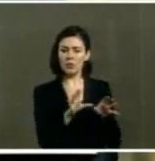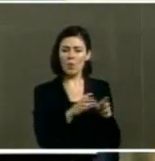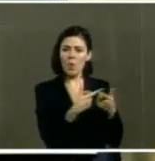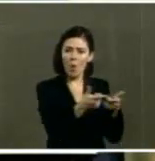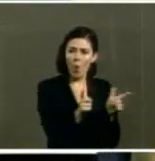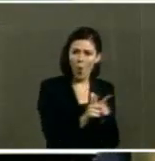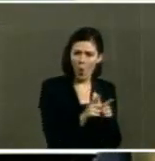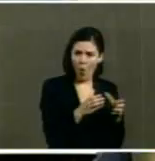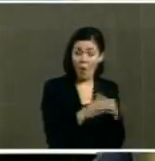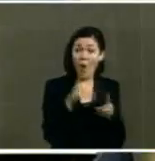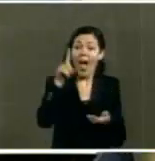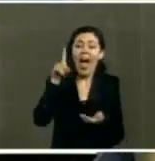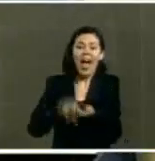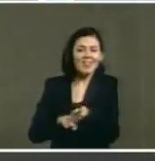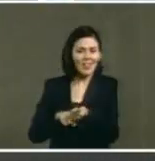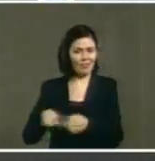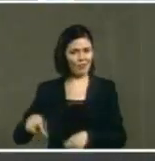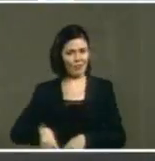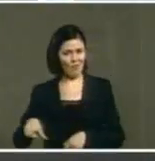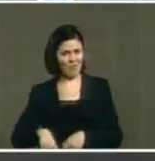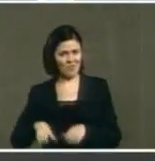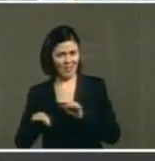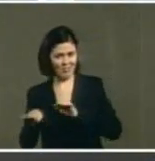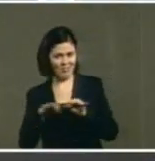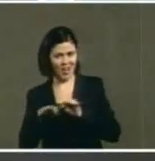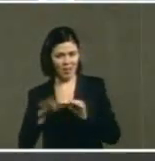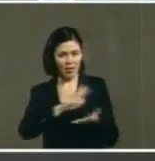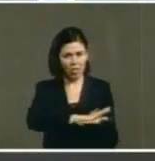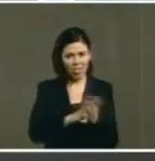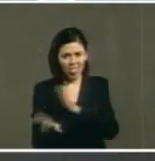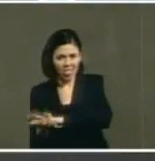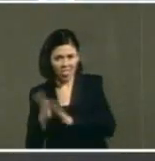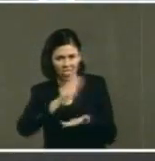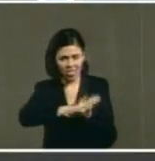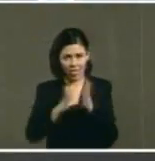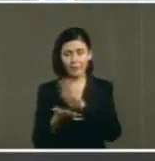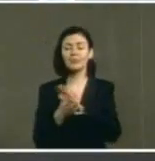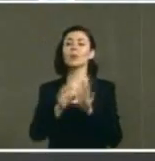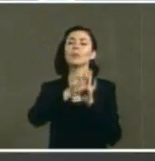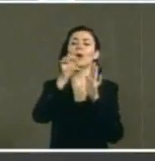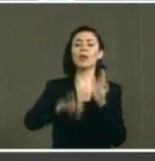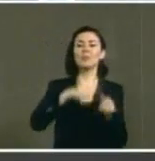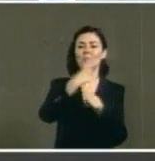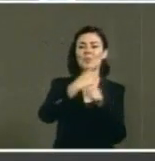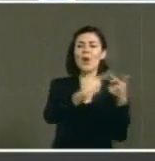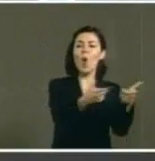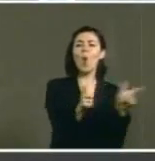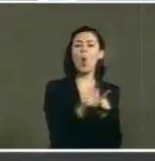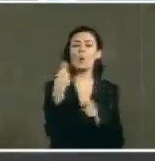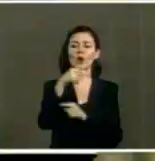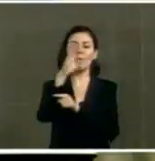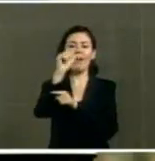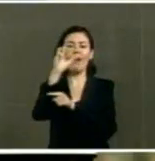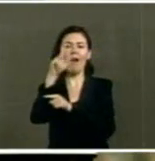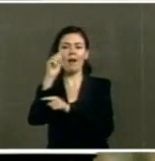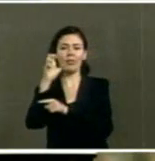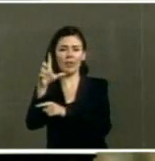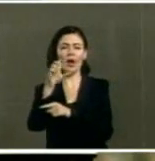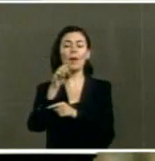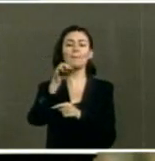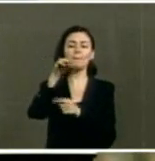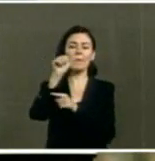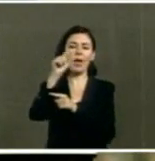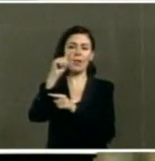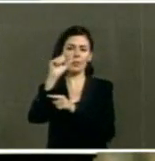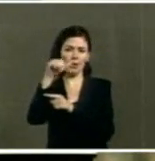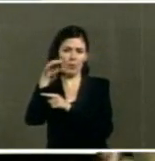las instituciones del Estado. Surgió primero el cártel de Matamoros, después el cártel del Golfo y su brazo armado,